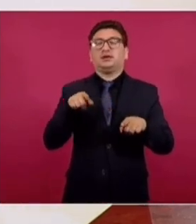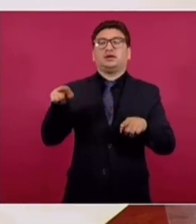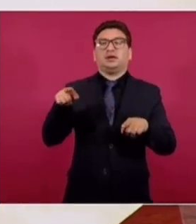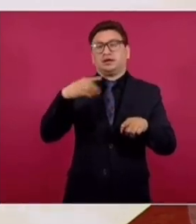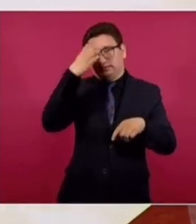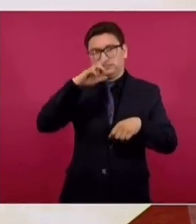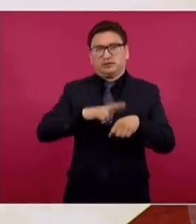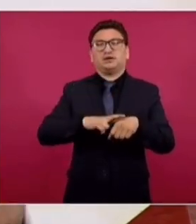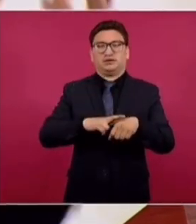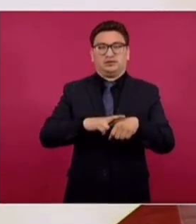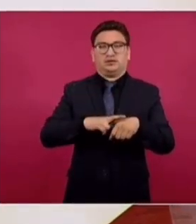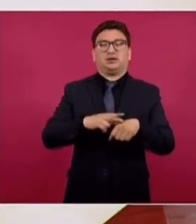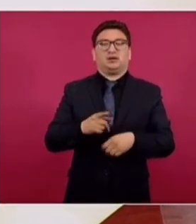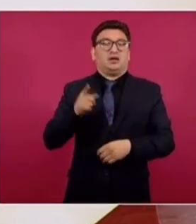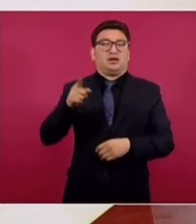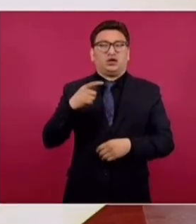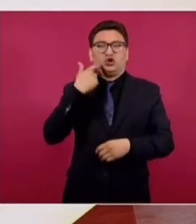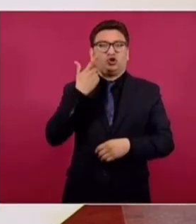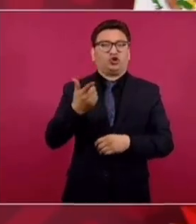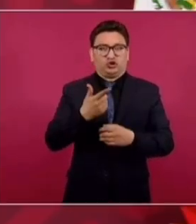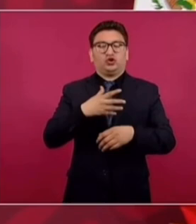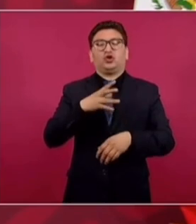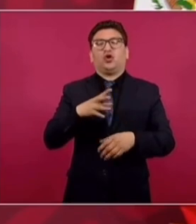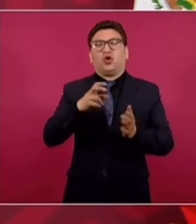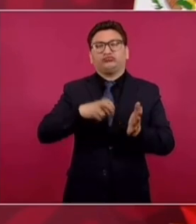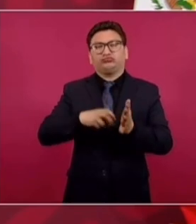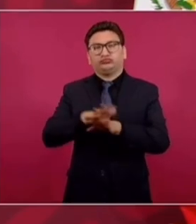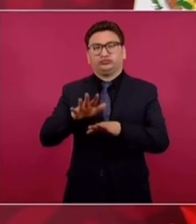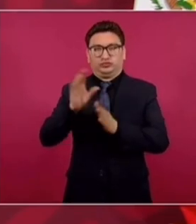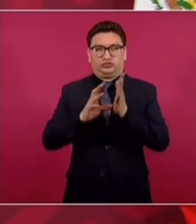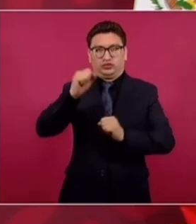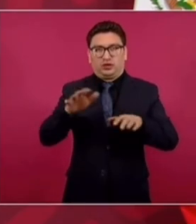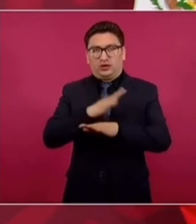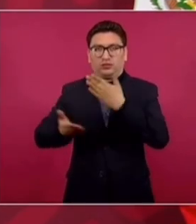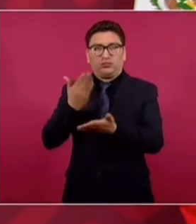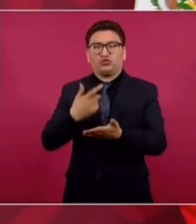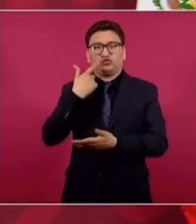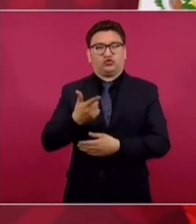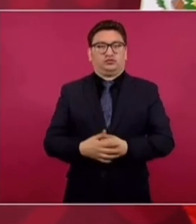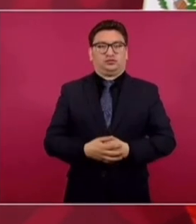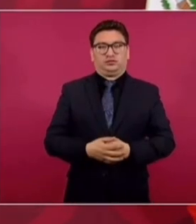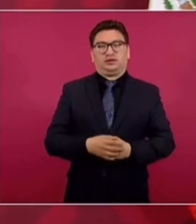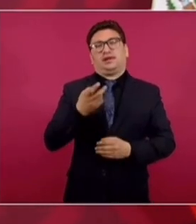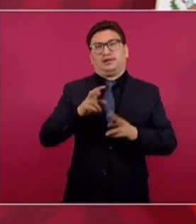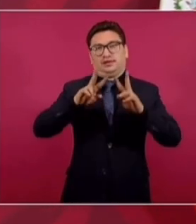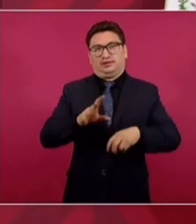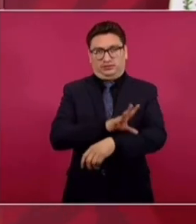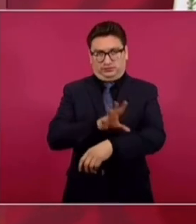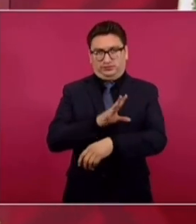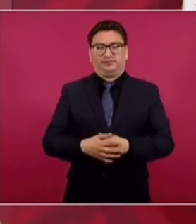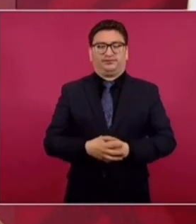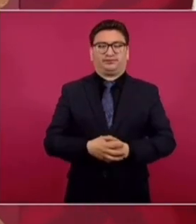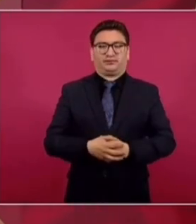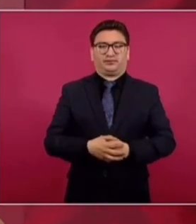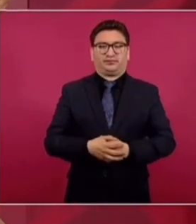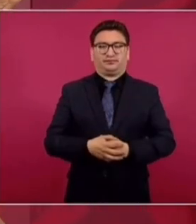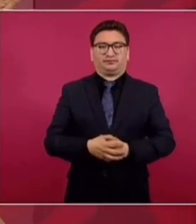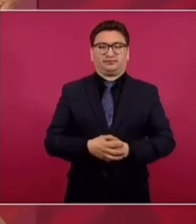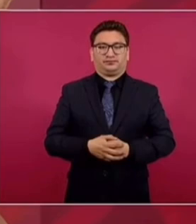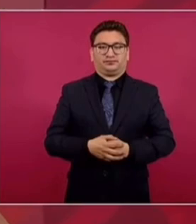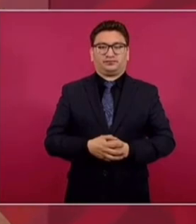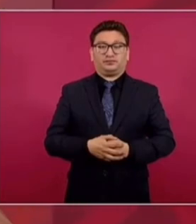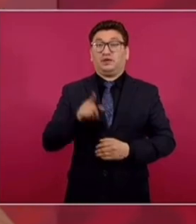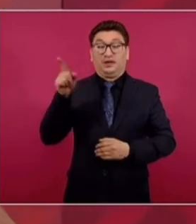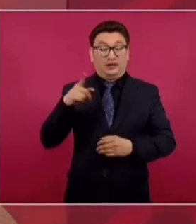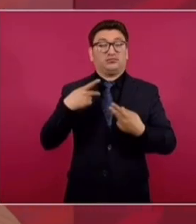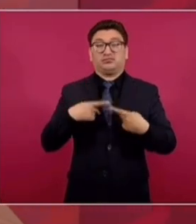de empresas extranjeras que no quieren la reforma constitucional que estamos proponiendo en materia eléctrica. De